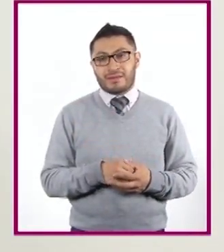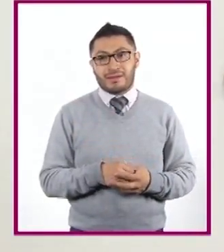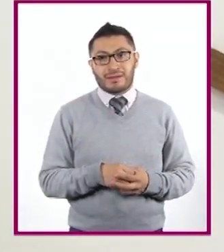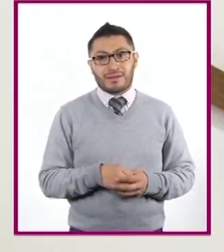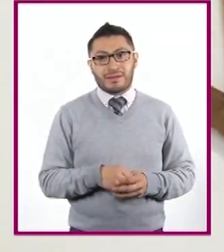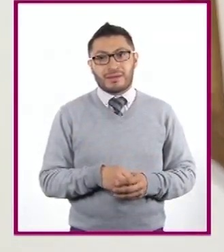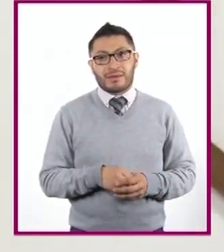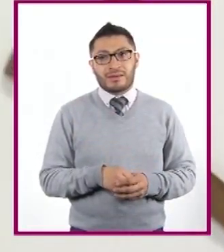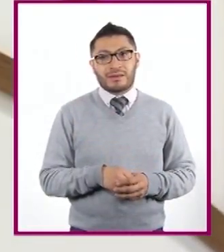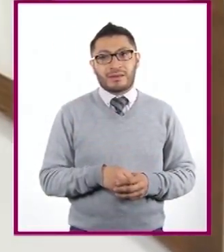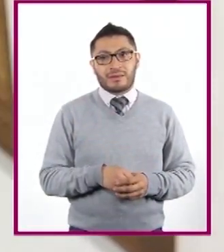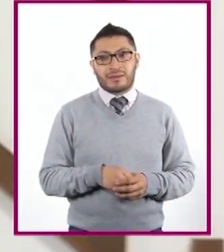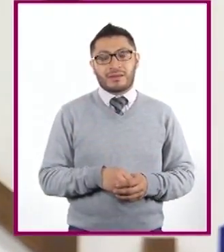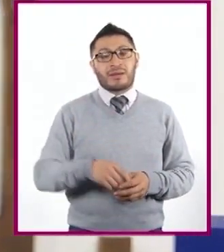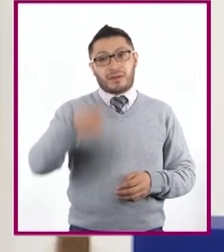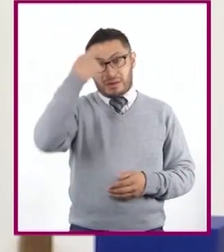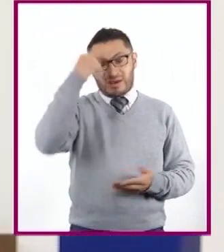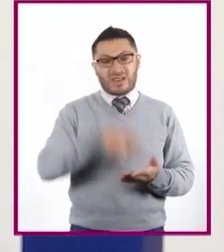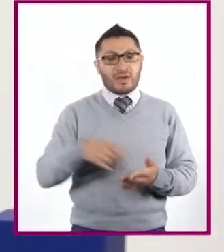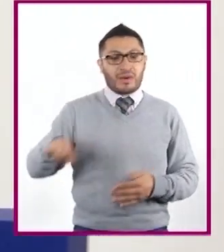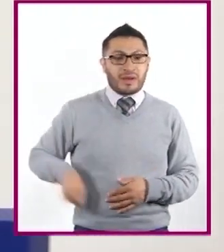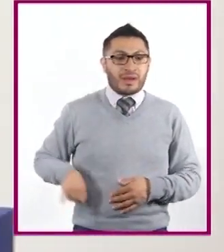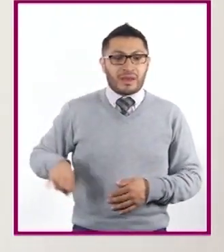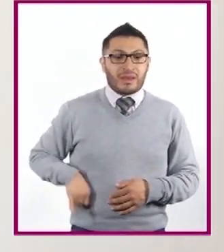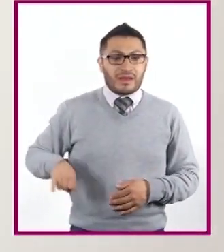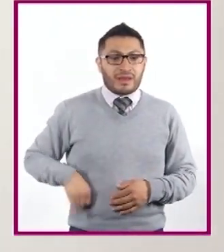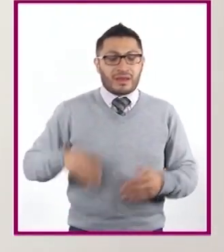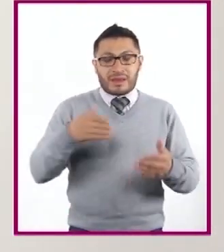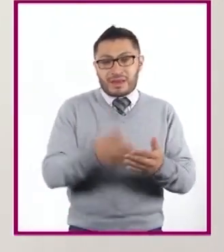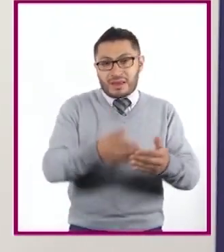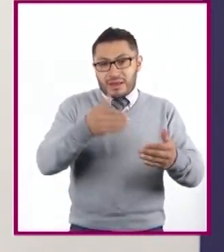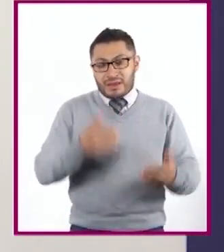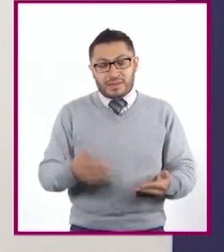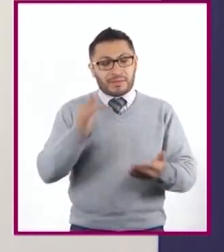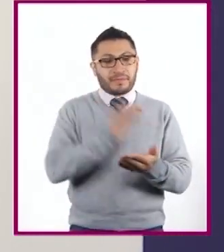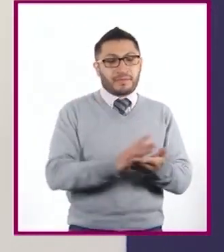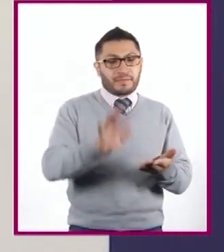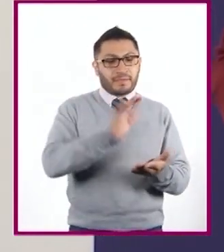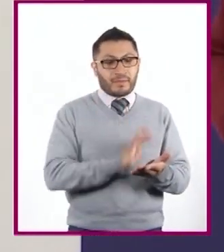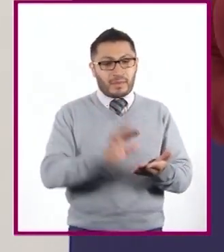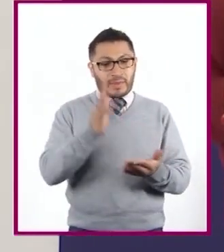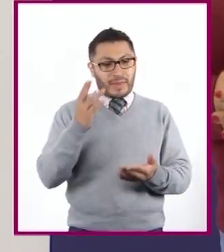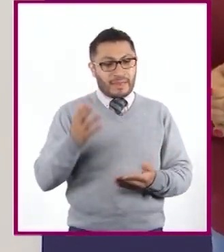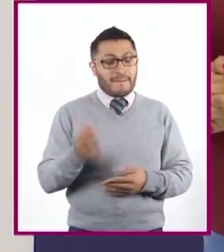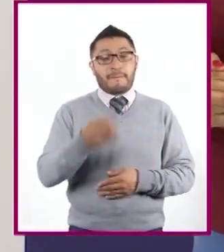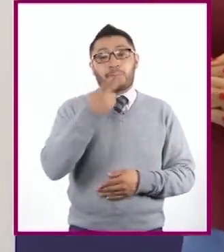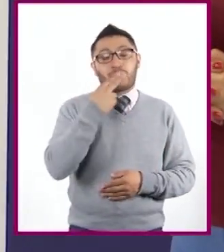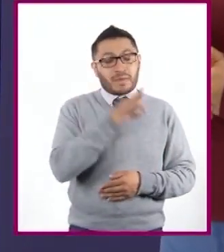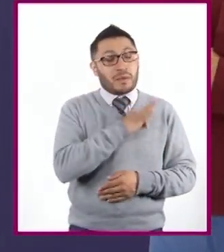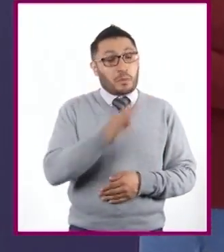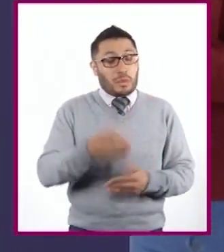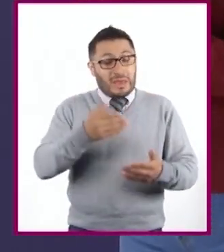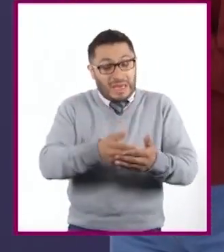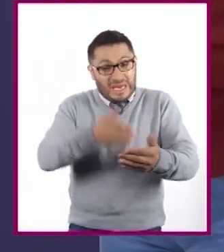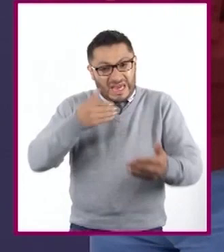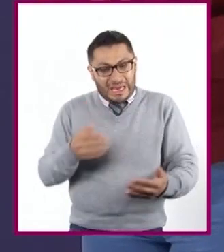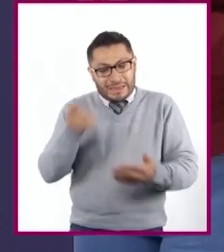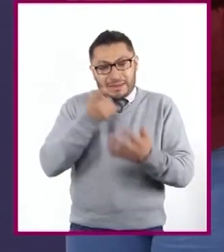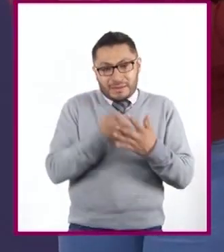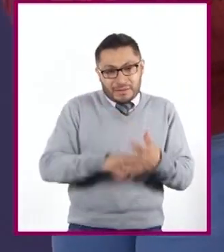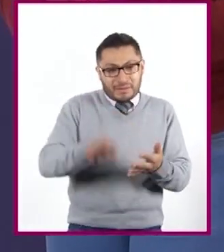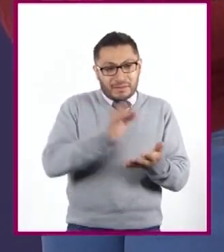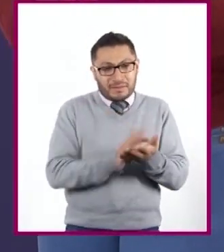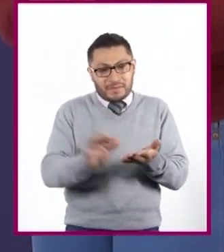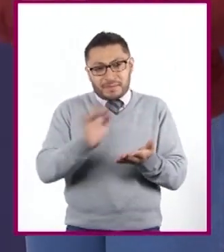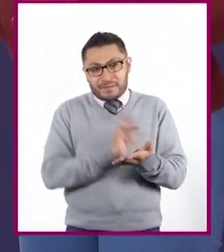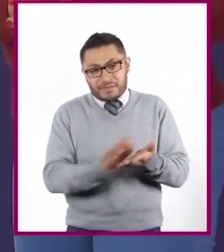Me parece muy interesante esto de la anticipación de la lectura, ya que nos puede servir antes de comenzar a leer cualquier